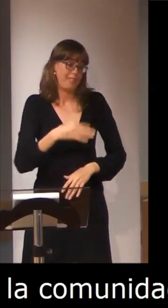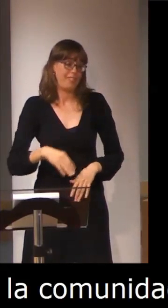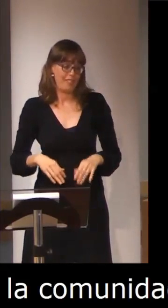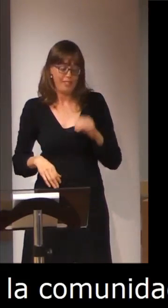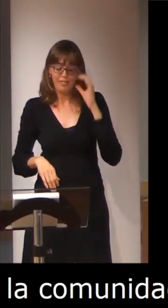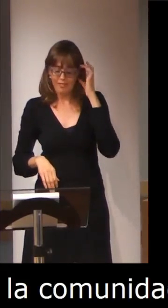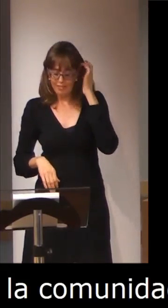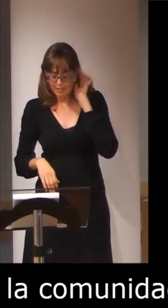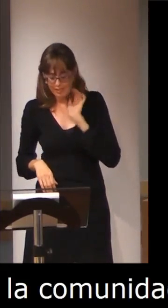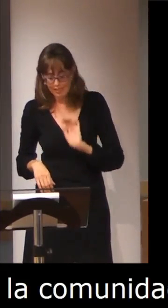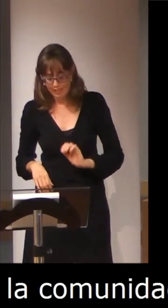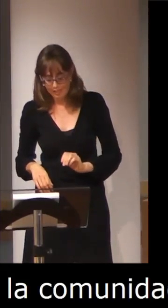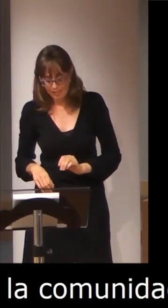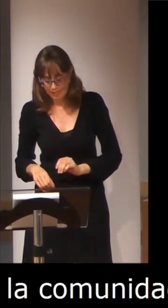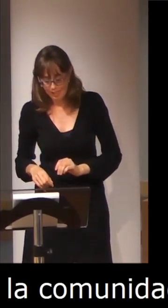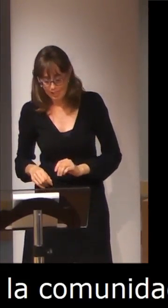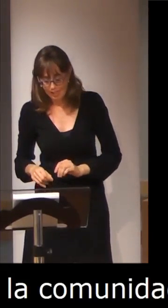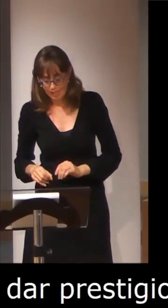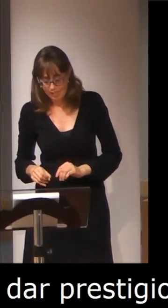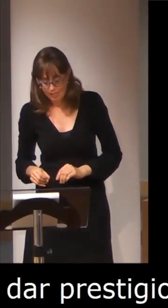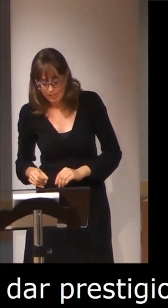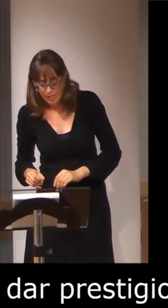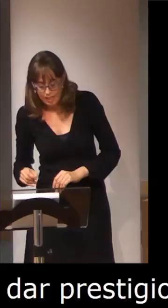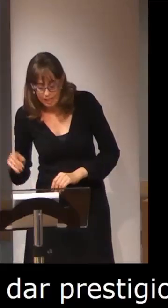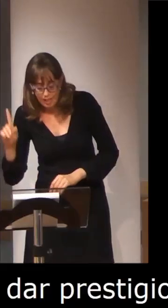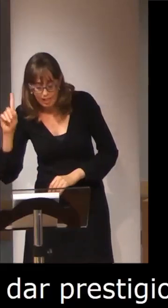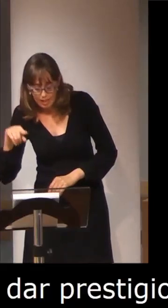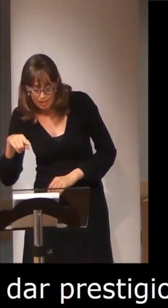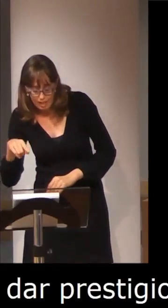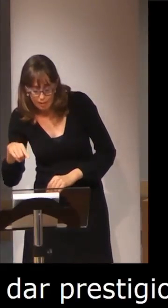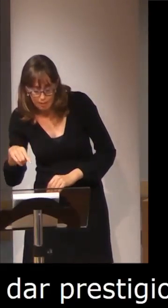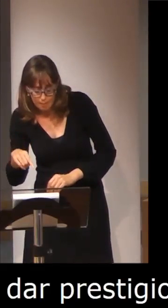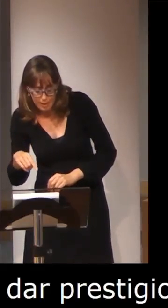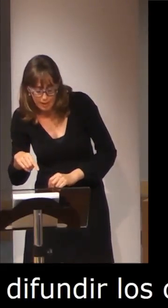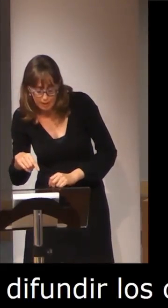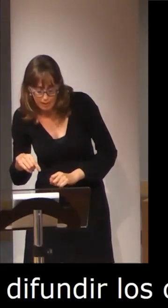, difundir los conocimientos alcanzados por los alumnos al resto de la sociedad